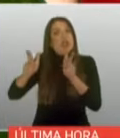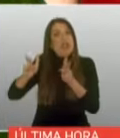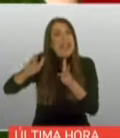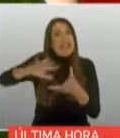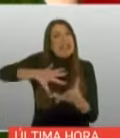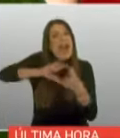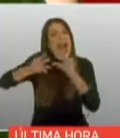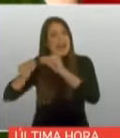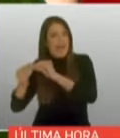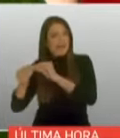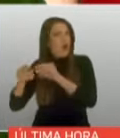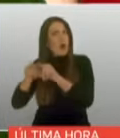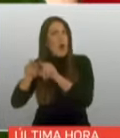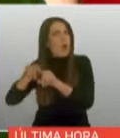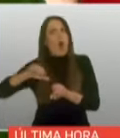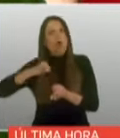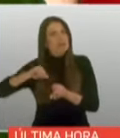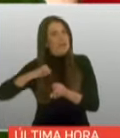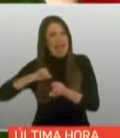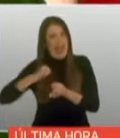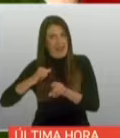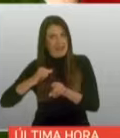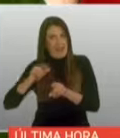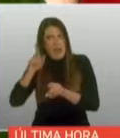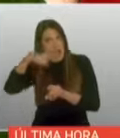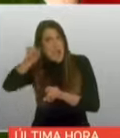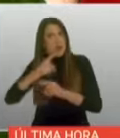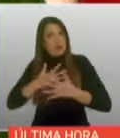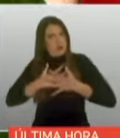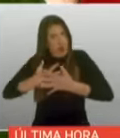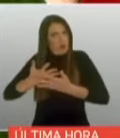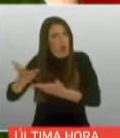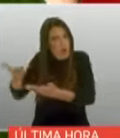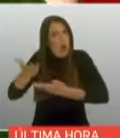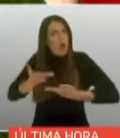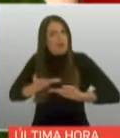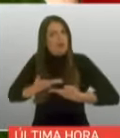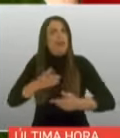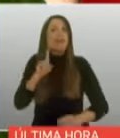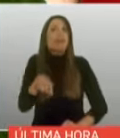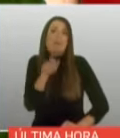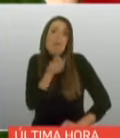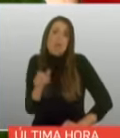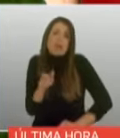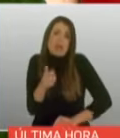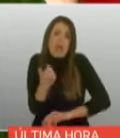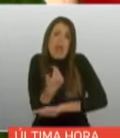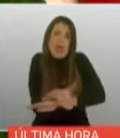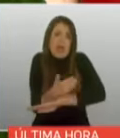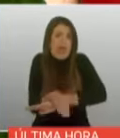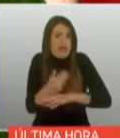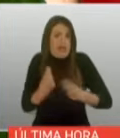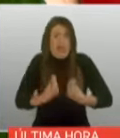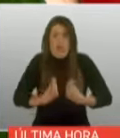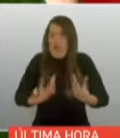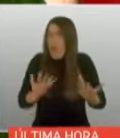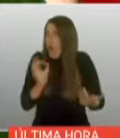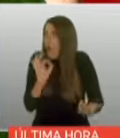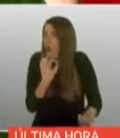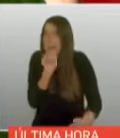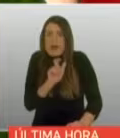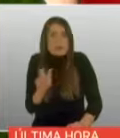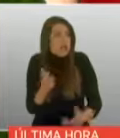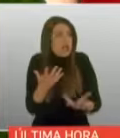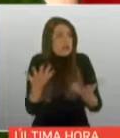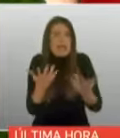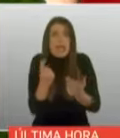uso de la señal de televisión para las personas ingresadas en los hospitales andaluces públicos. Se trata, como han asegurado, no solo de hacer